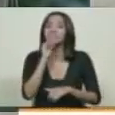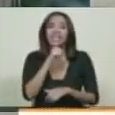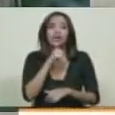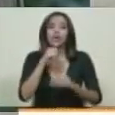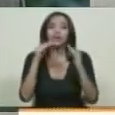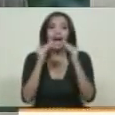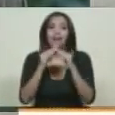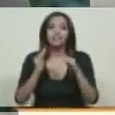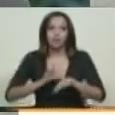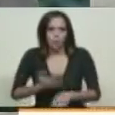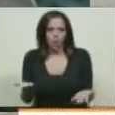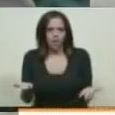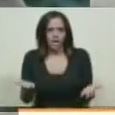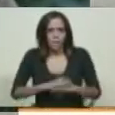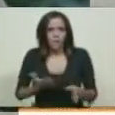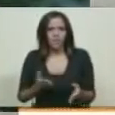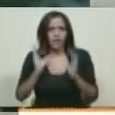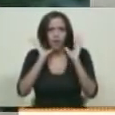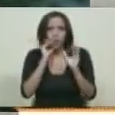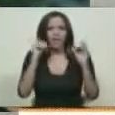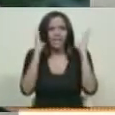qué? No hay quien atienda a esa mujer.